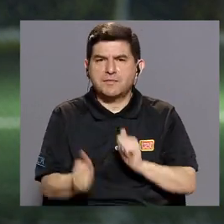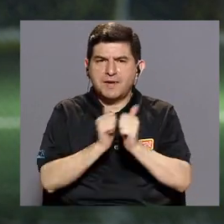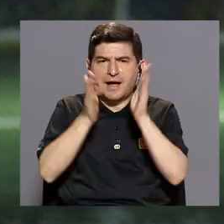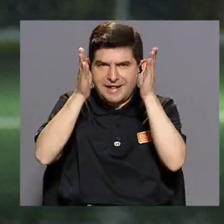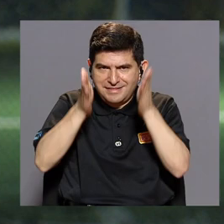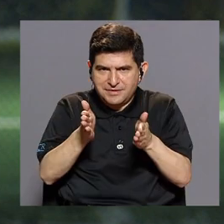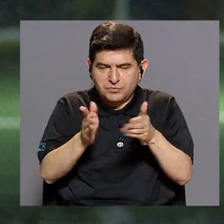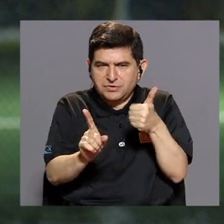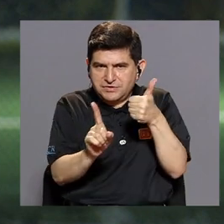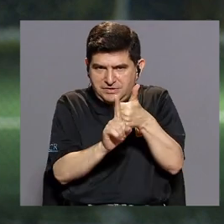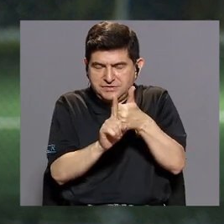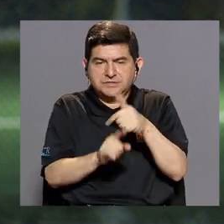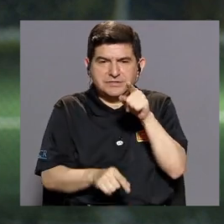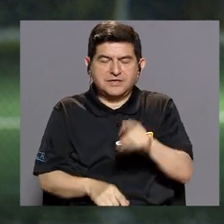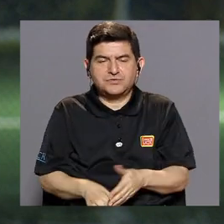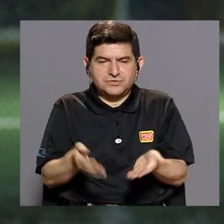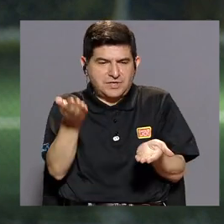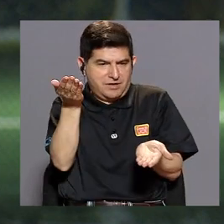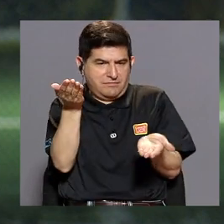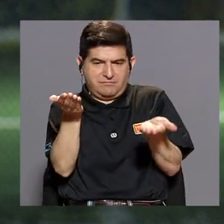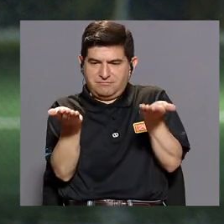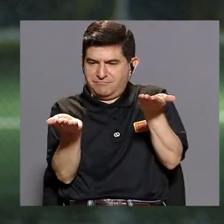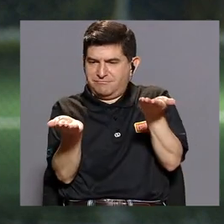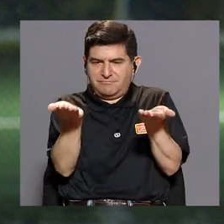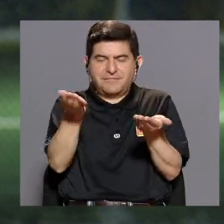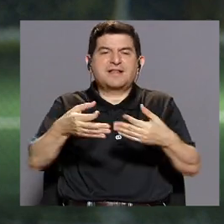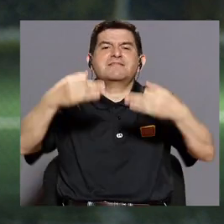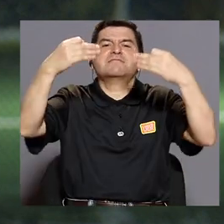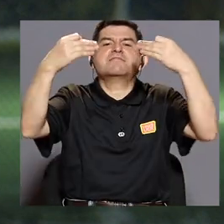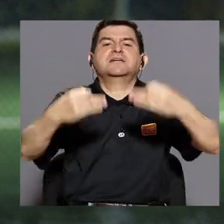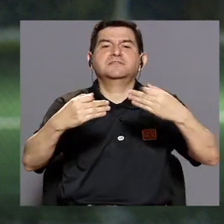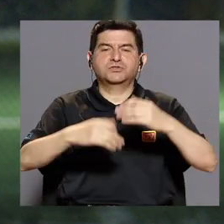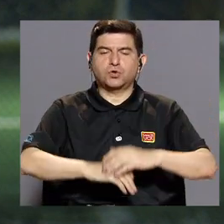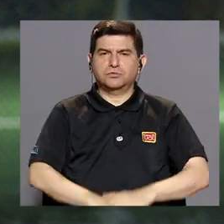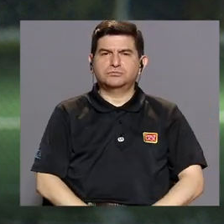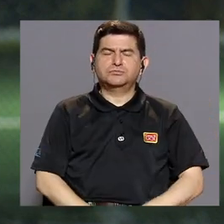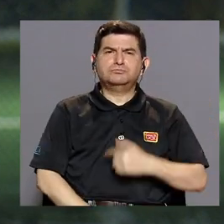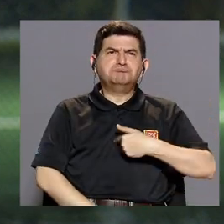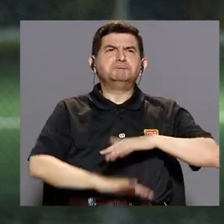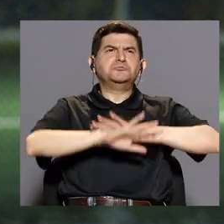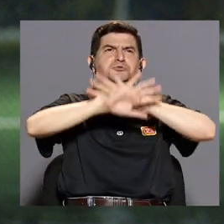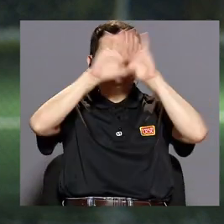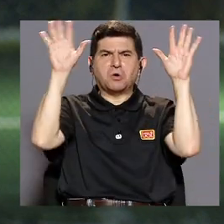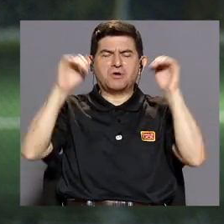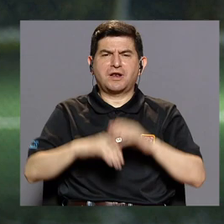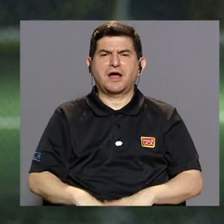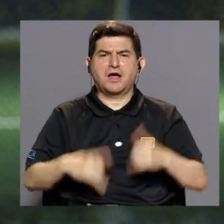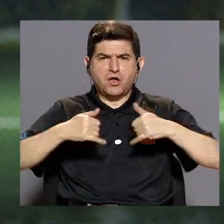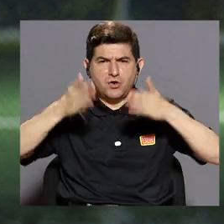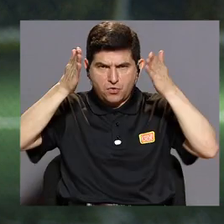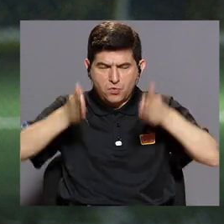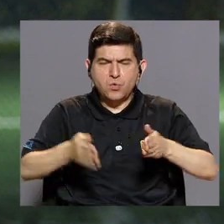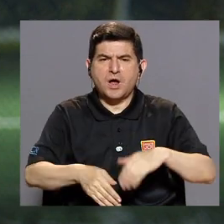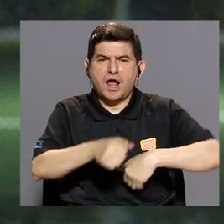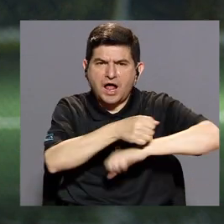deportista, y ahí es donde estás en la balanza de decidir, ¿verdad? Yo tengo claro,